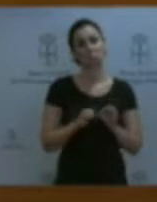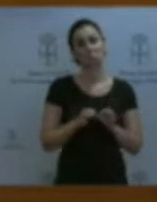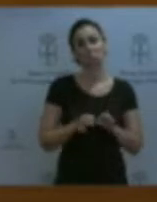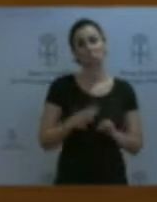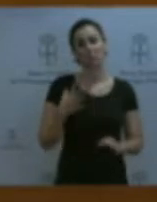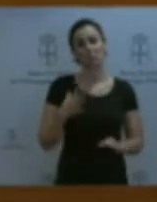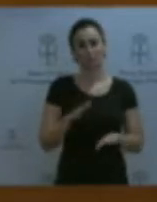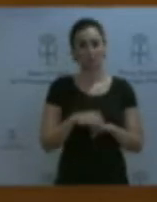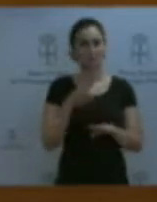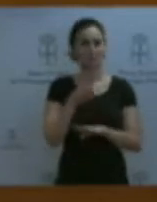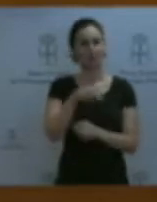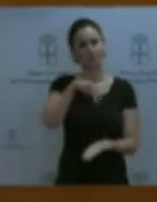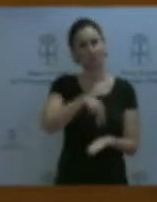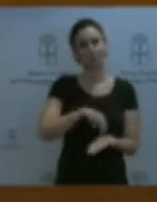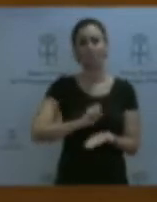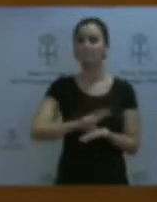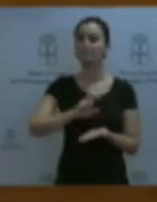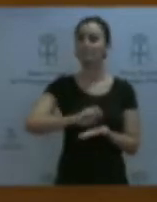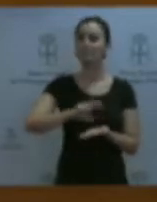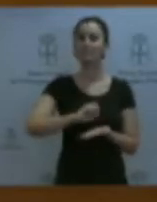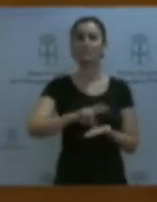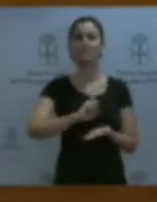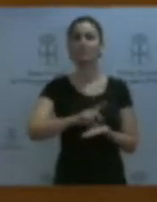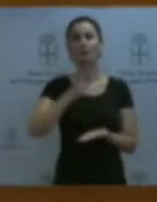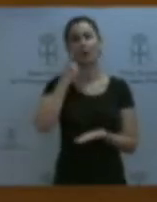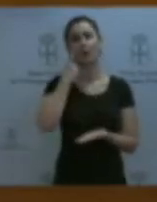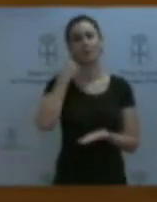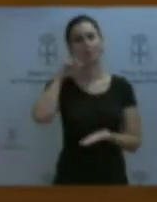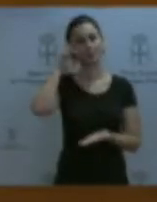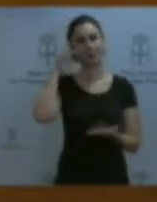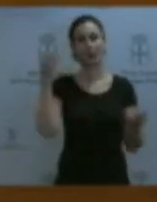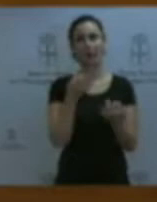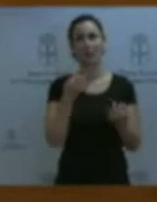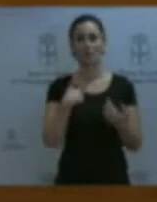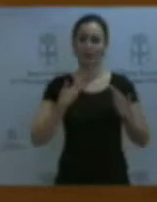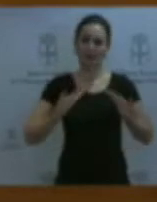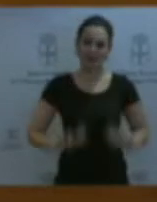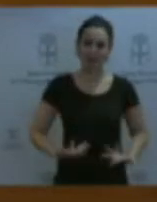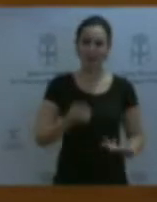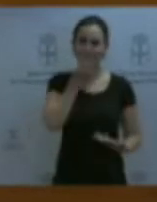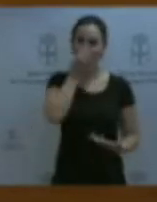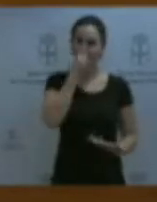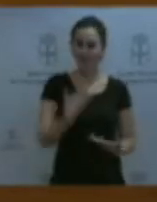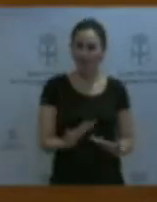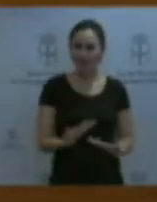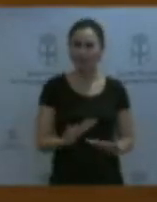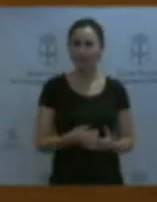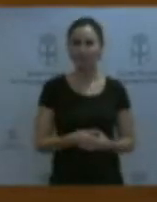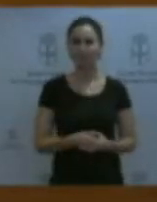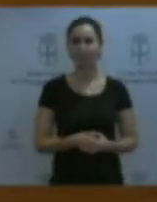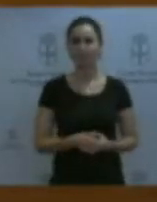esta experiencia y les puedo hablar muy gratamente del nivel de profesional que tienen los guías del